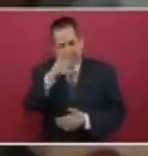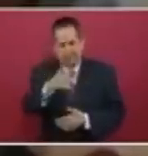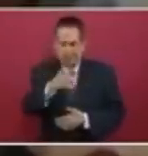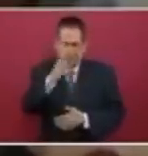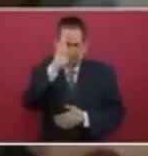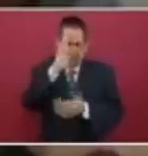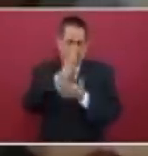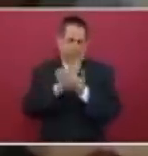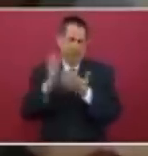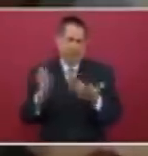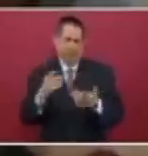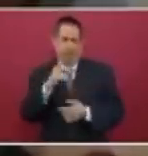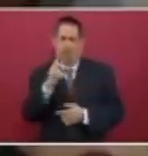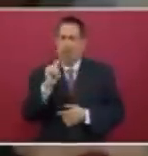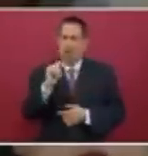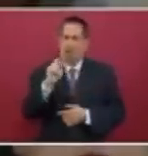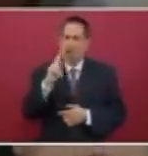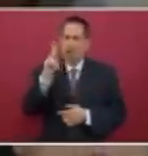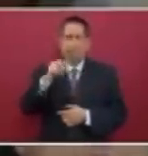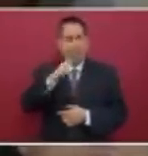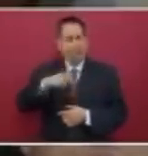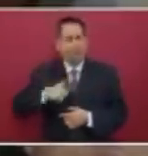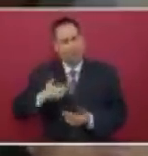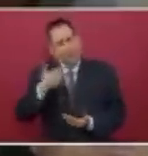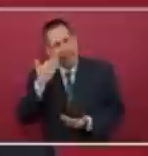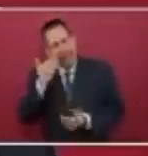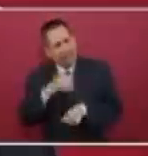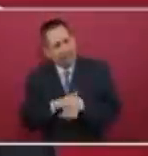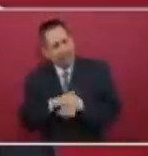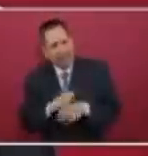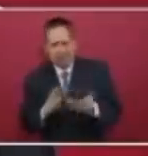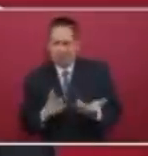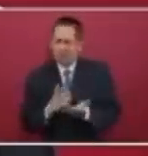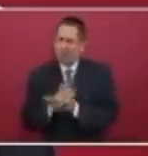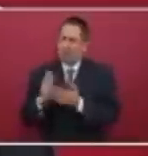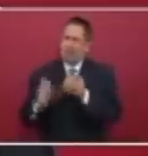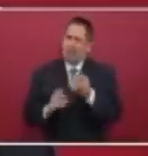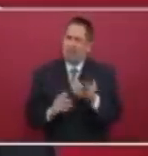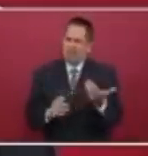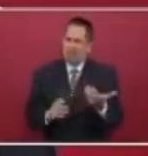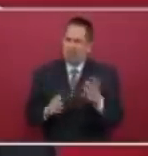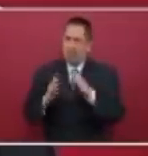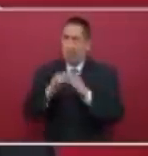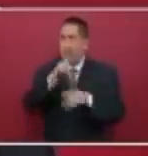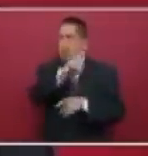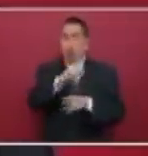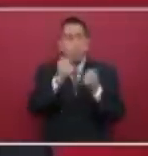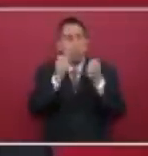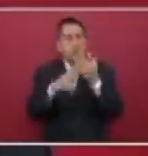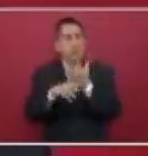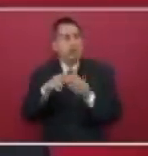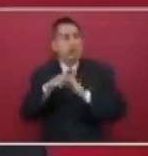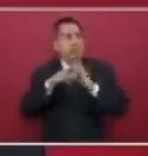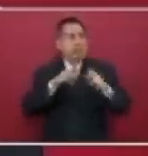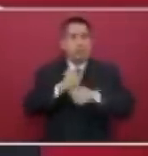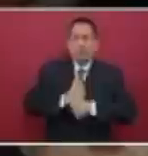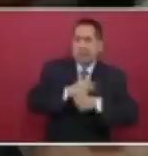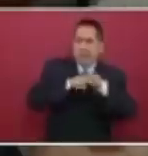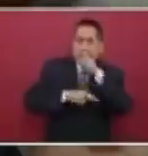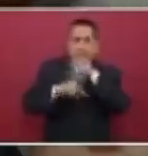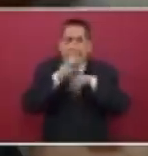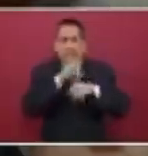al decir que donald trump ha sido amigable cuando allá están con el jesús en la boca tantas personas perseguidas